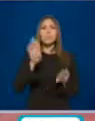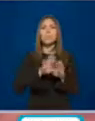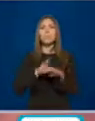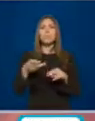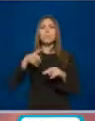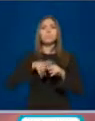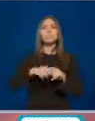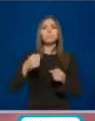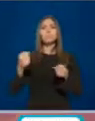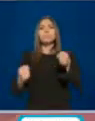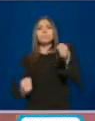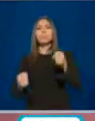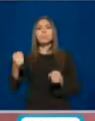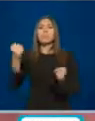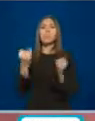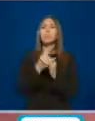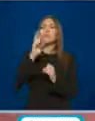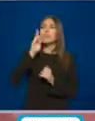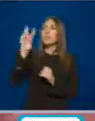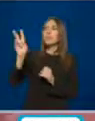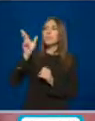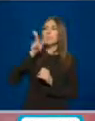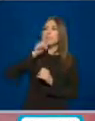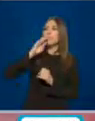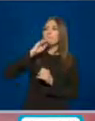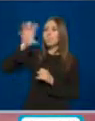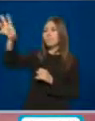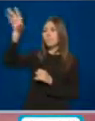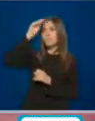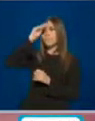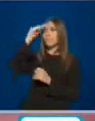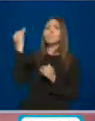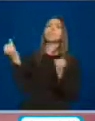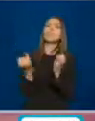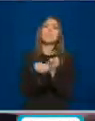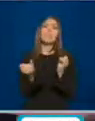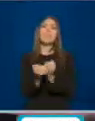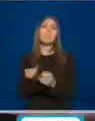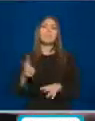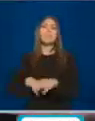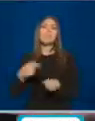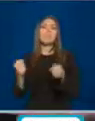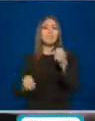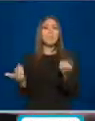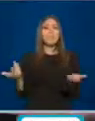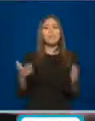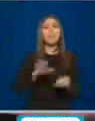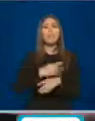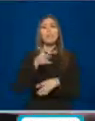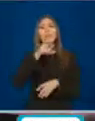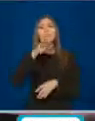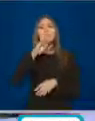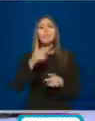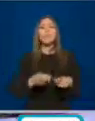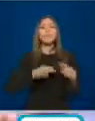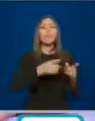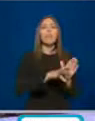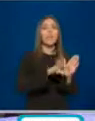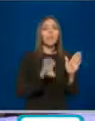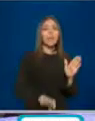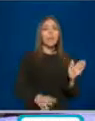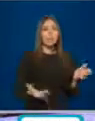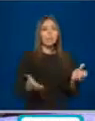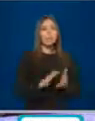padres frente al Manejar. volante, claro. Obviamente, pues somos Claro. el ejemplo de los padres. ¿Y no será, Karen, que es más bien el hecho nada más de